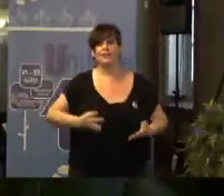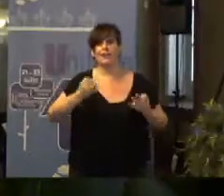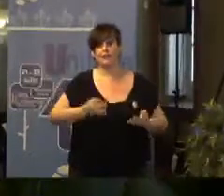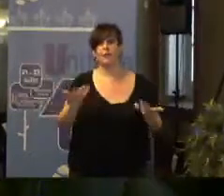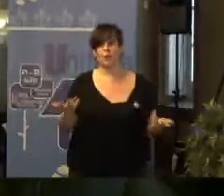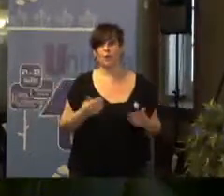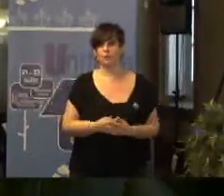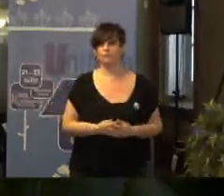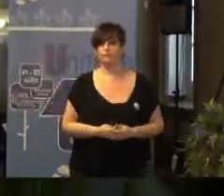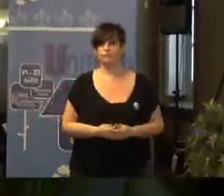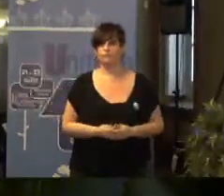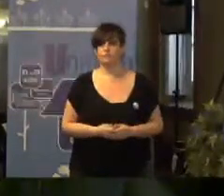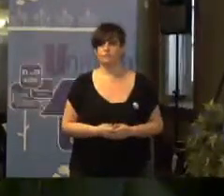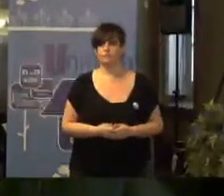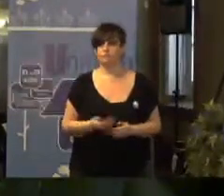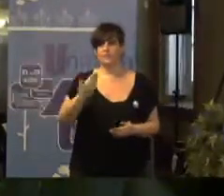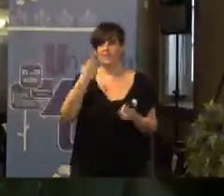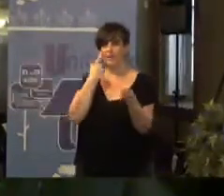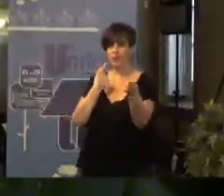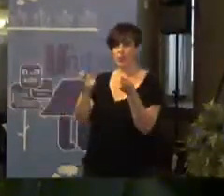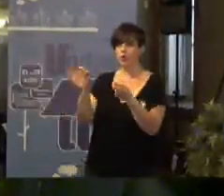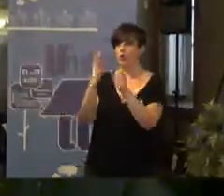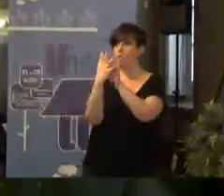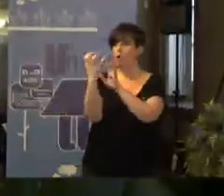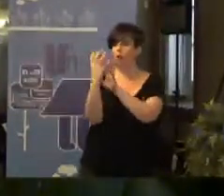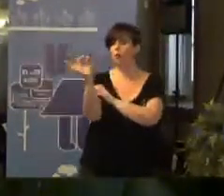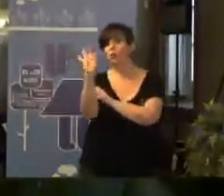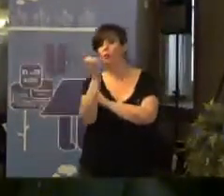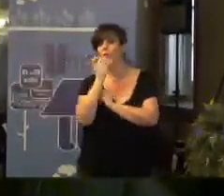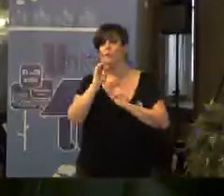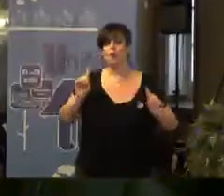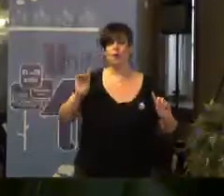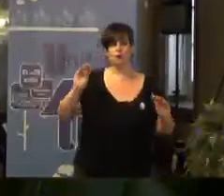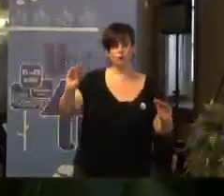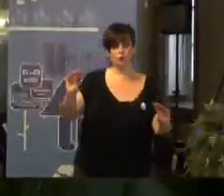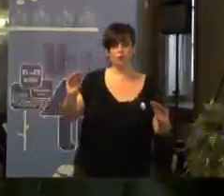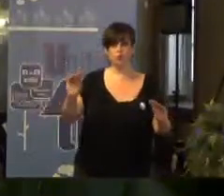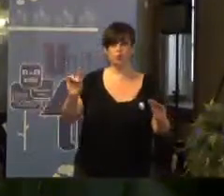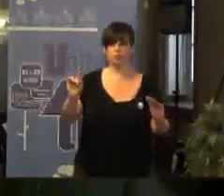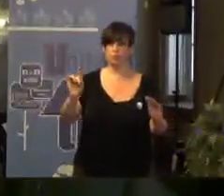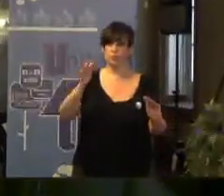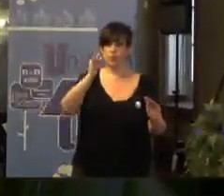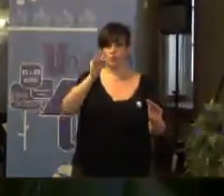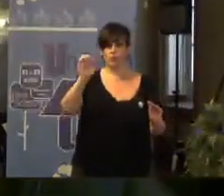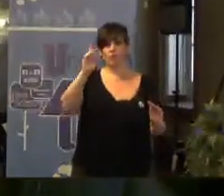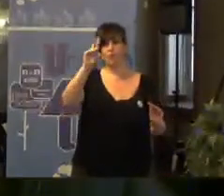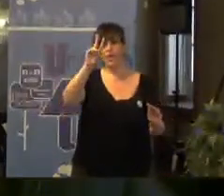é a negociación, o acordo, e no seu caso, un FEDUS, FEDUS que é a raíz de federal, e, por lo tanto, un pacto federal